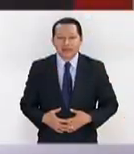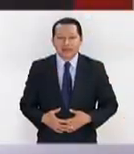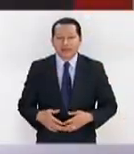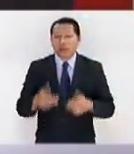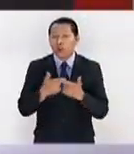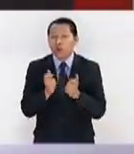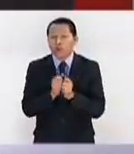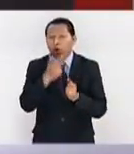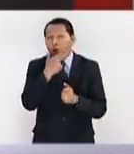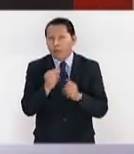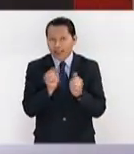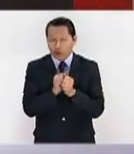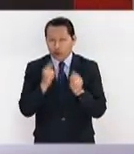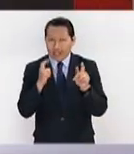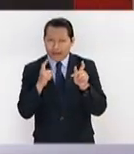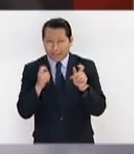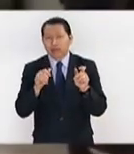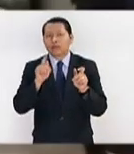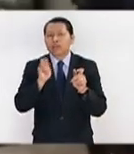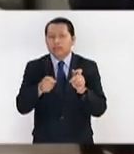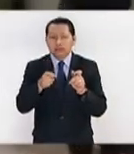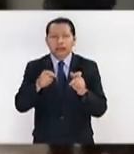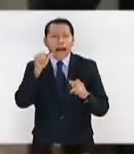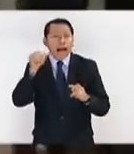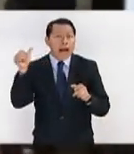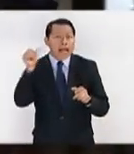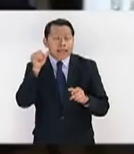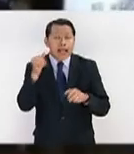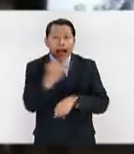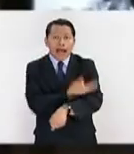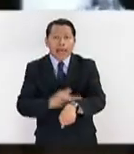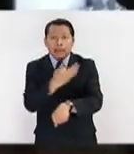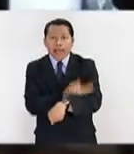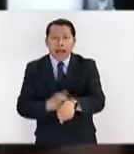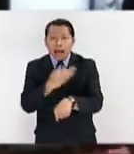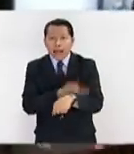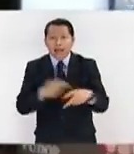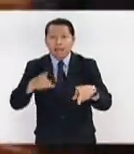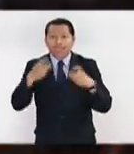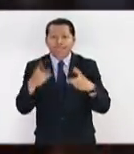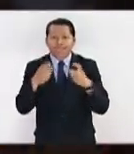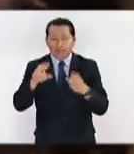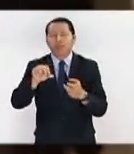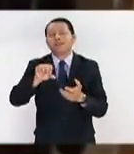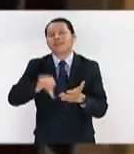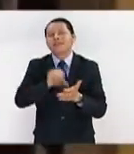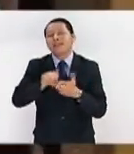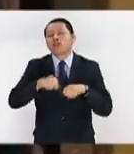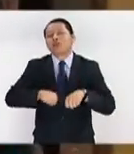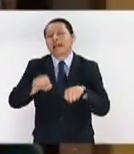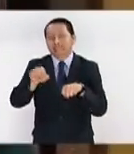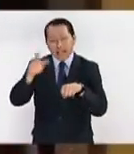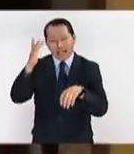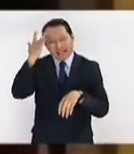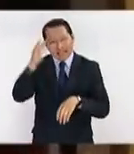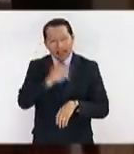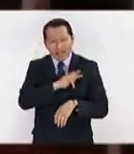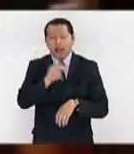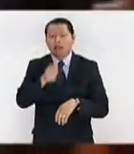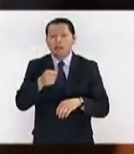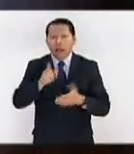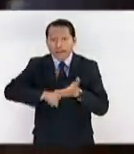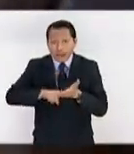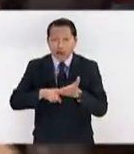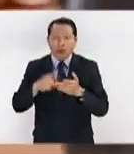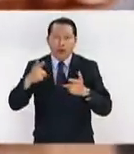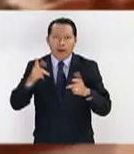Un grupo de hombres armados asaltó ayer por la tarde una joyería en el centro comercial Santa Fe, lo que provocó una balacera dentro